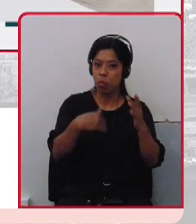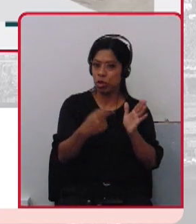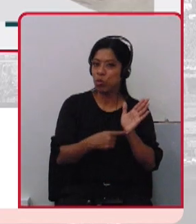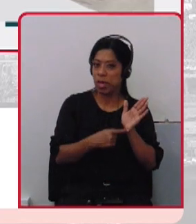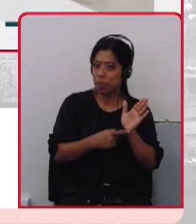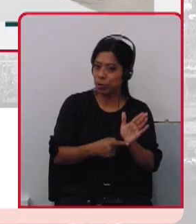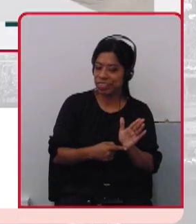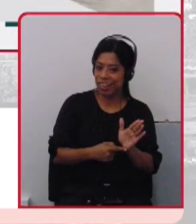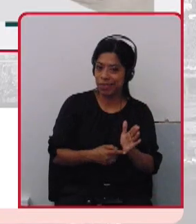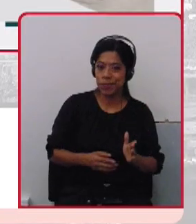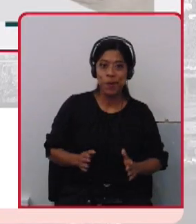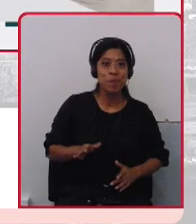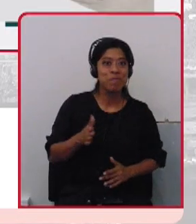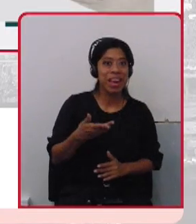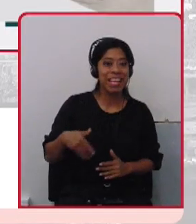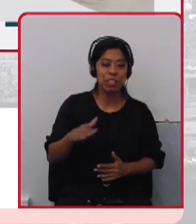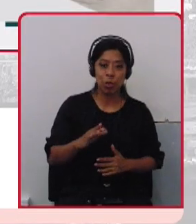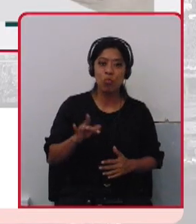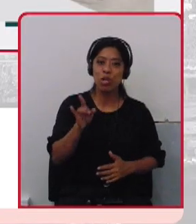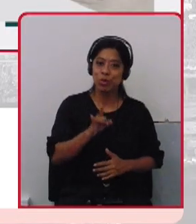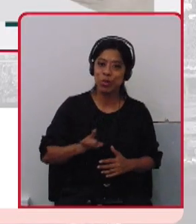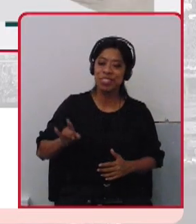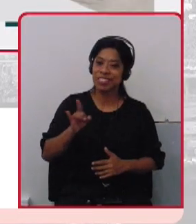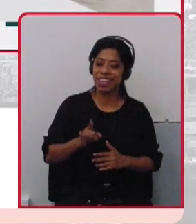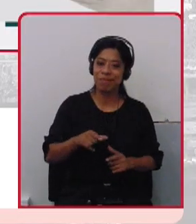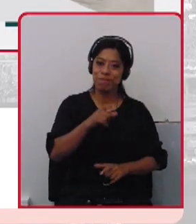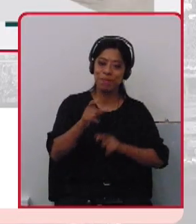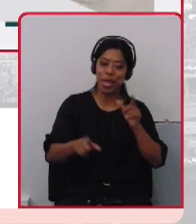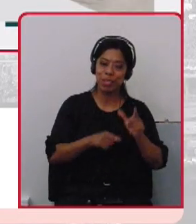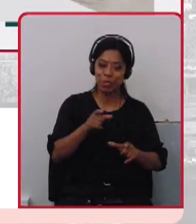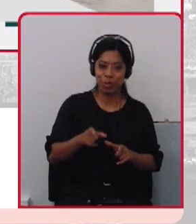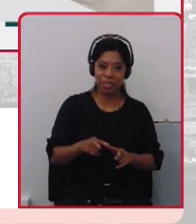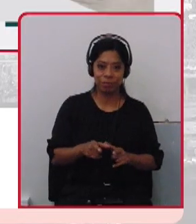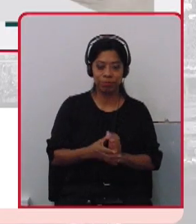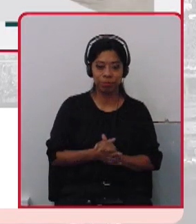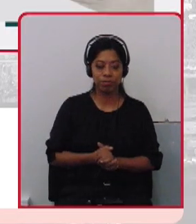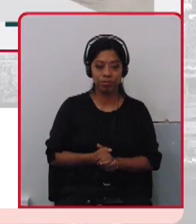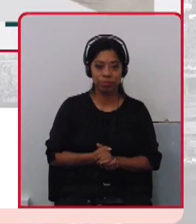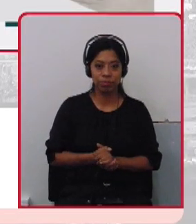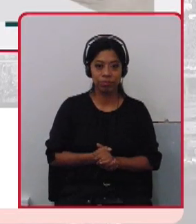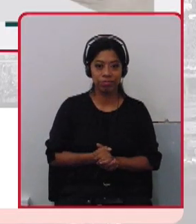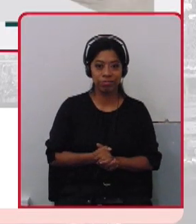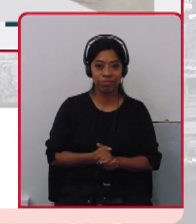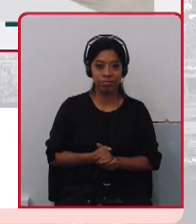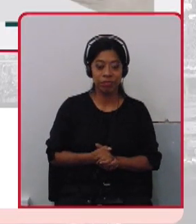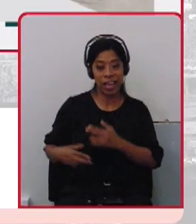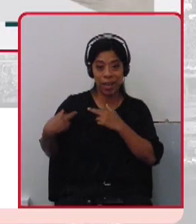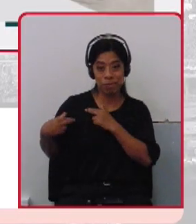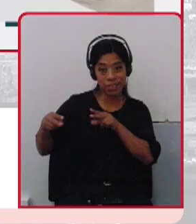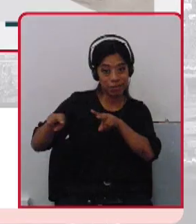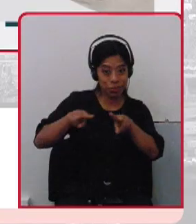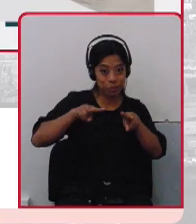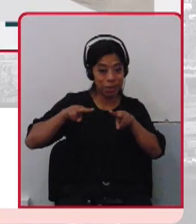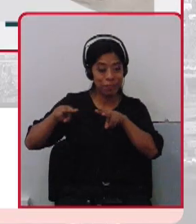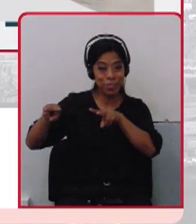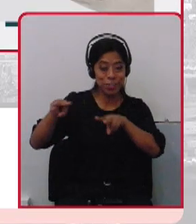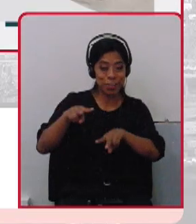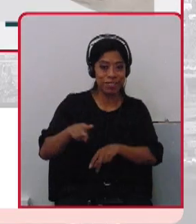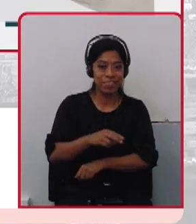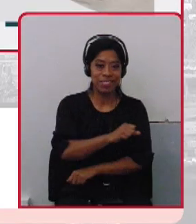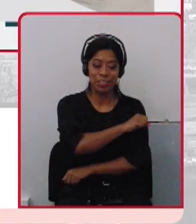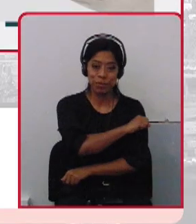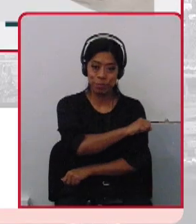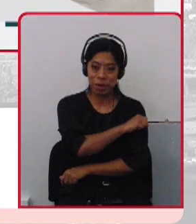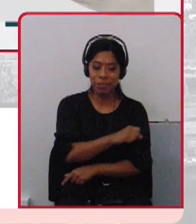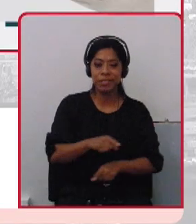adelante, para que le sirva también a las personas, tanto a los supervisores de seguridad, supervisores